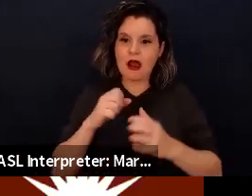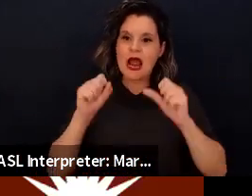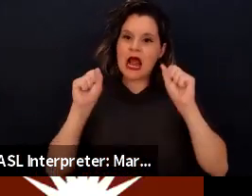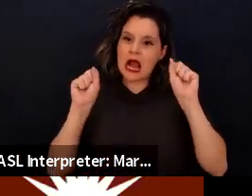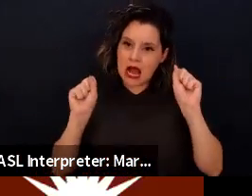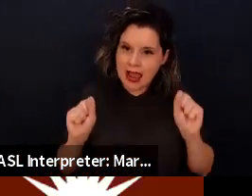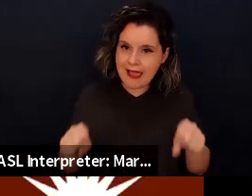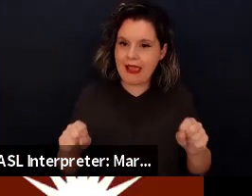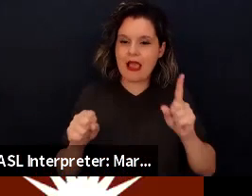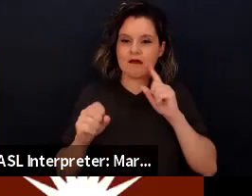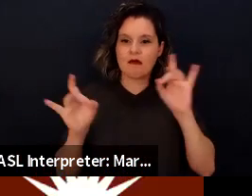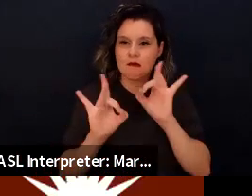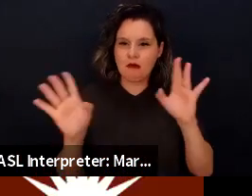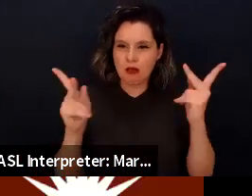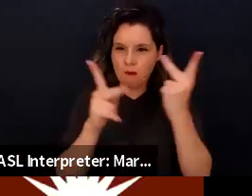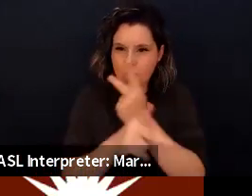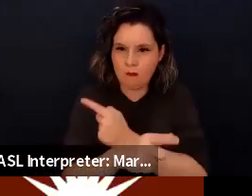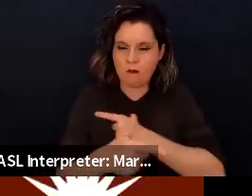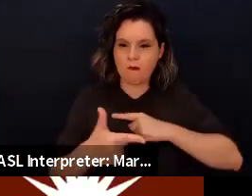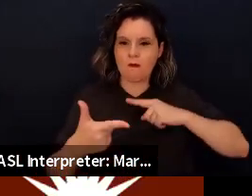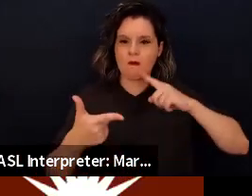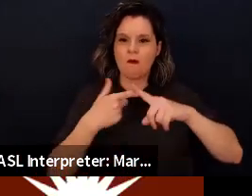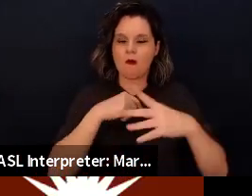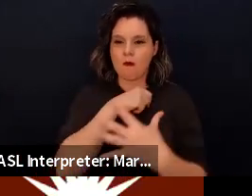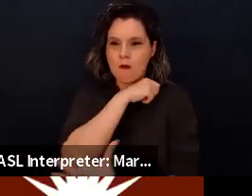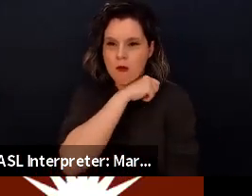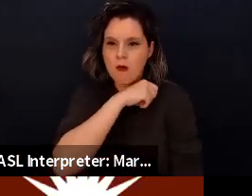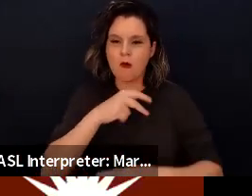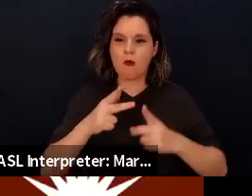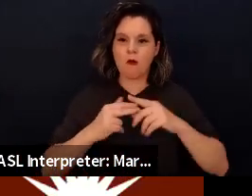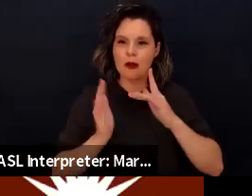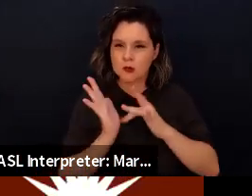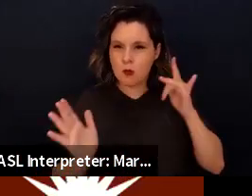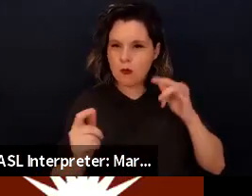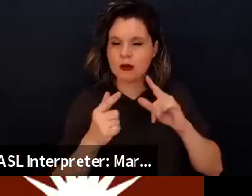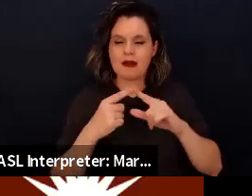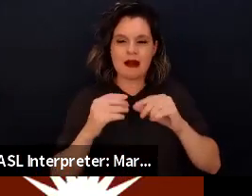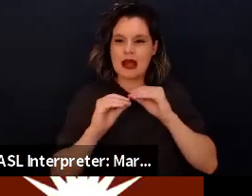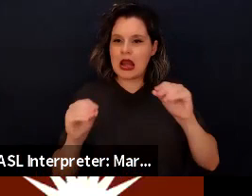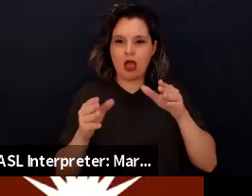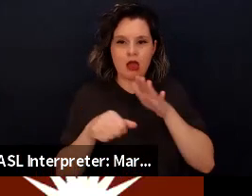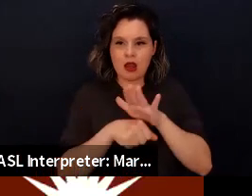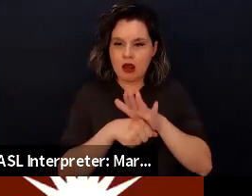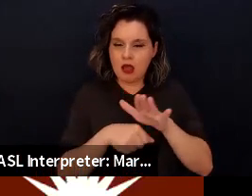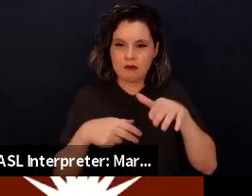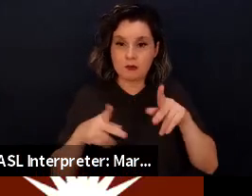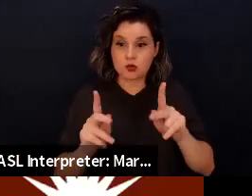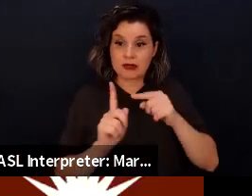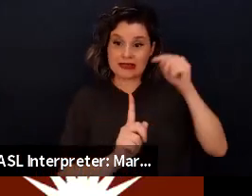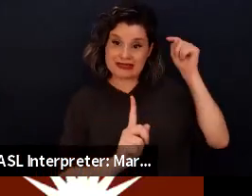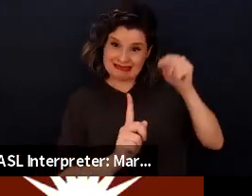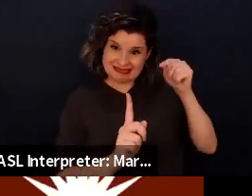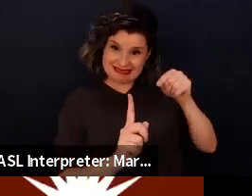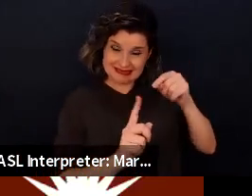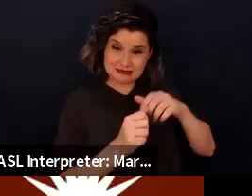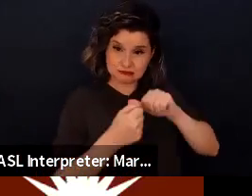continúan con la violencia, extorsiones, pobreza y la falta de oportunidad. Entonces, esta travesía a la que se están